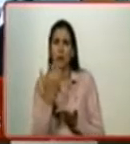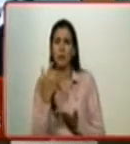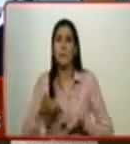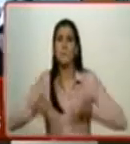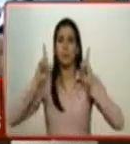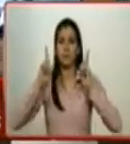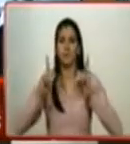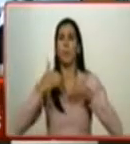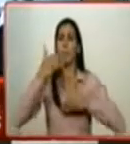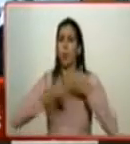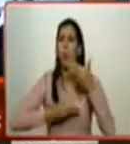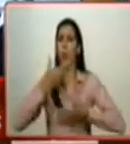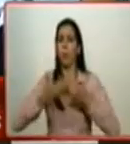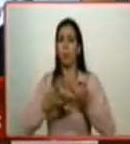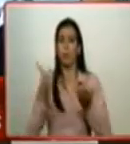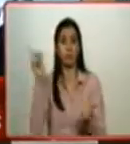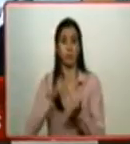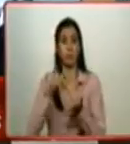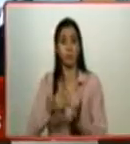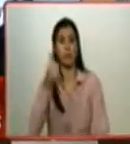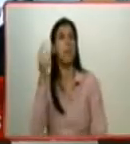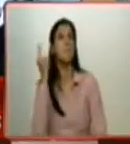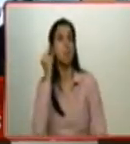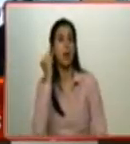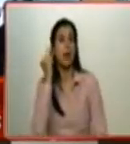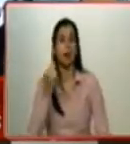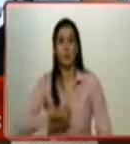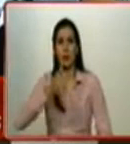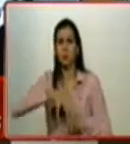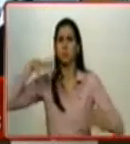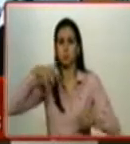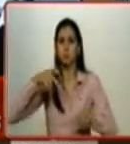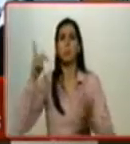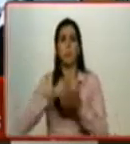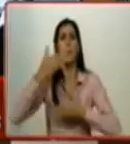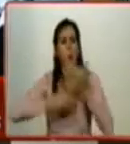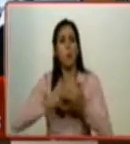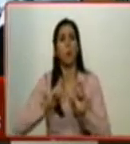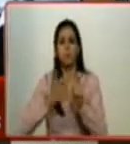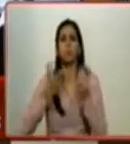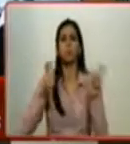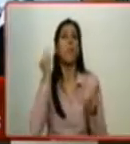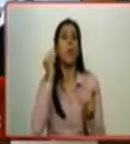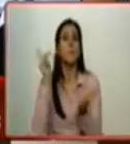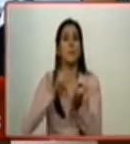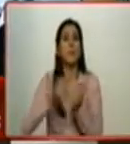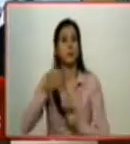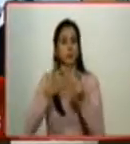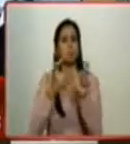permitir que paulatinamente la presencia de las mujeres sea cada vez mayor en la toma de las decisiones políticas,